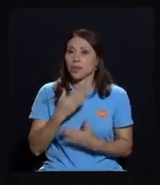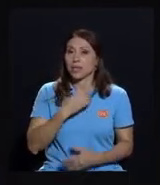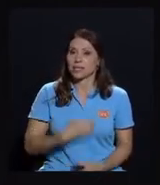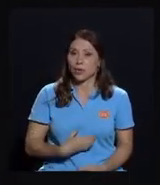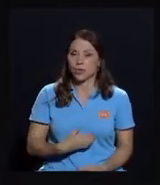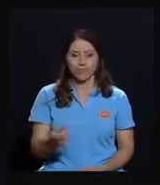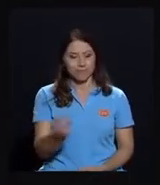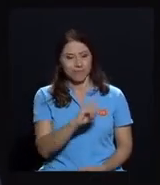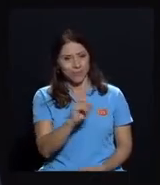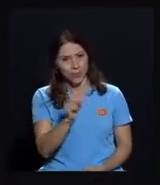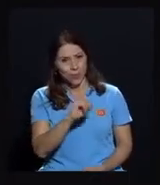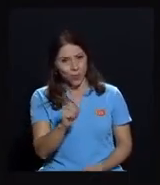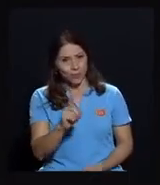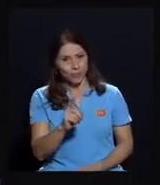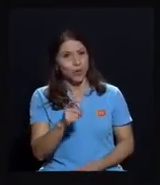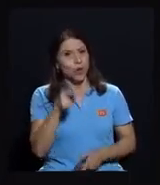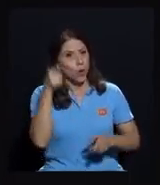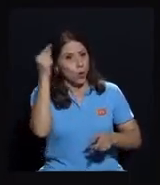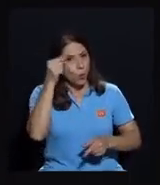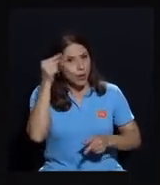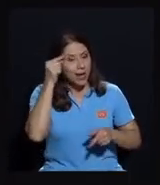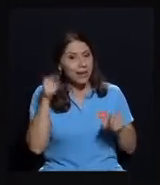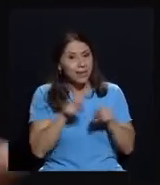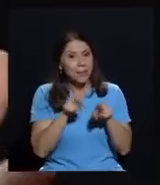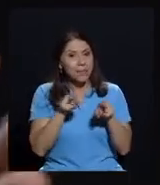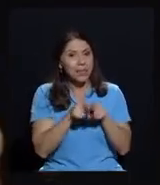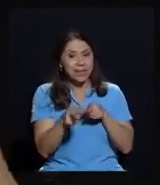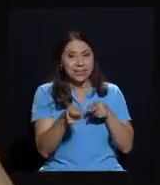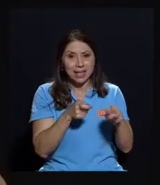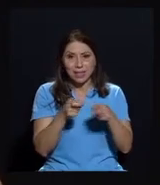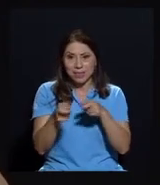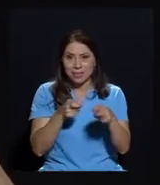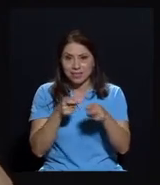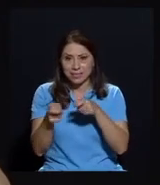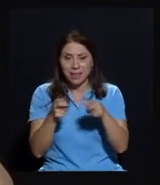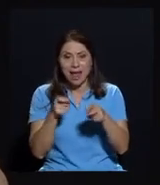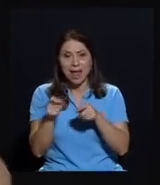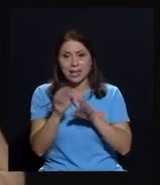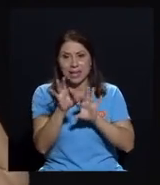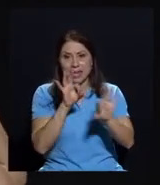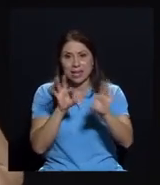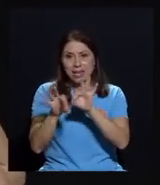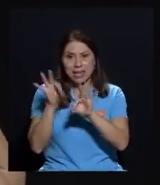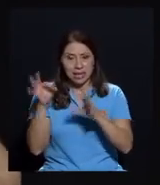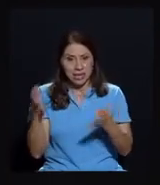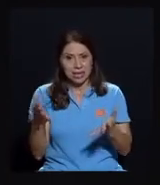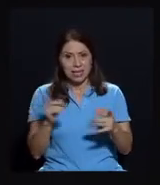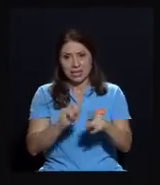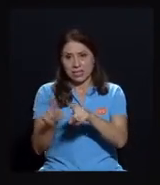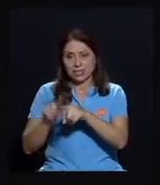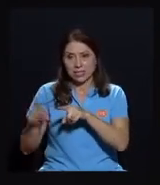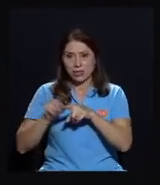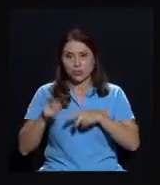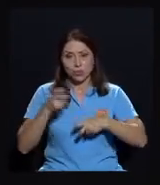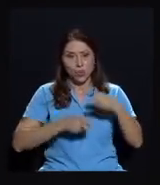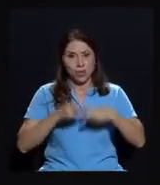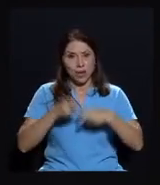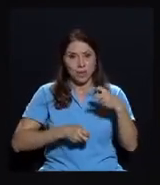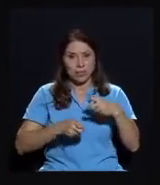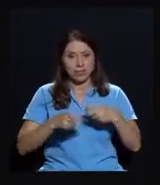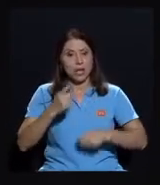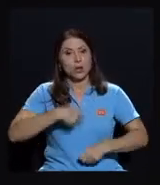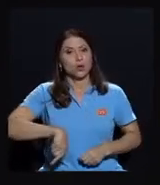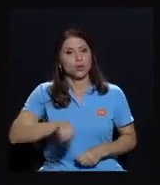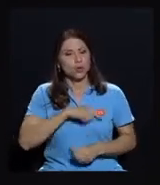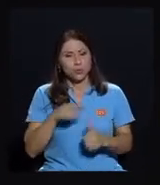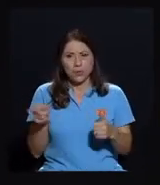que gobernar también es elegir y administrar administrar la resolución de los distintos problemas lo central que tenemos